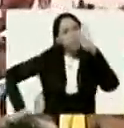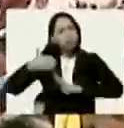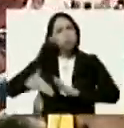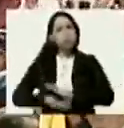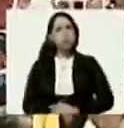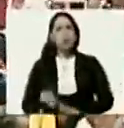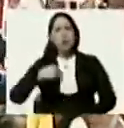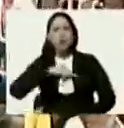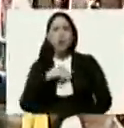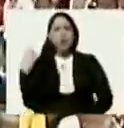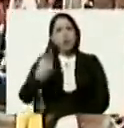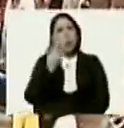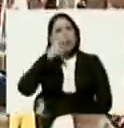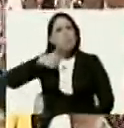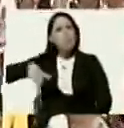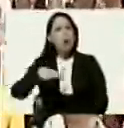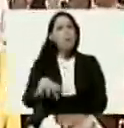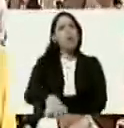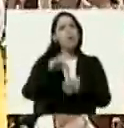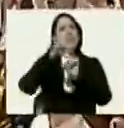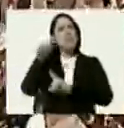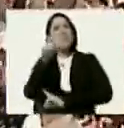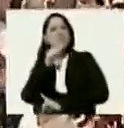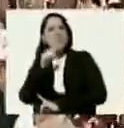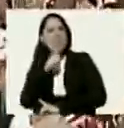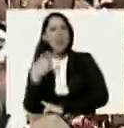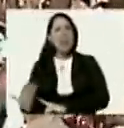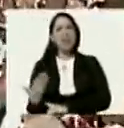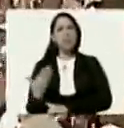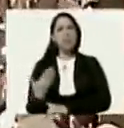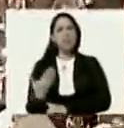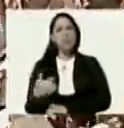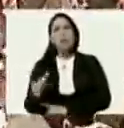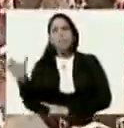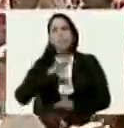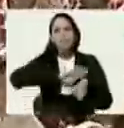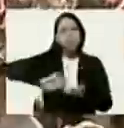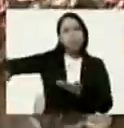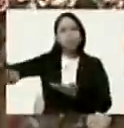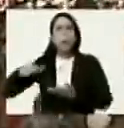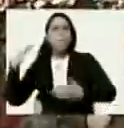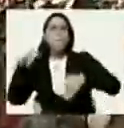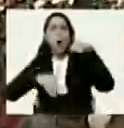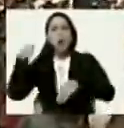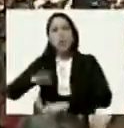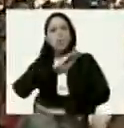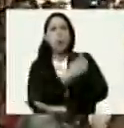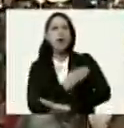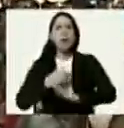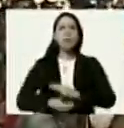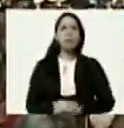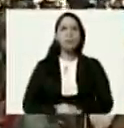solo el pueblo elige! ¡Y solo el pueblo quita con su voto y su poder!